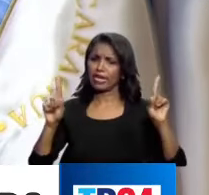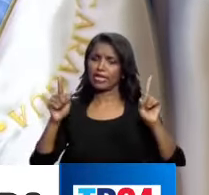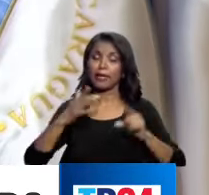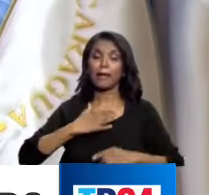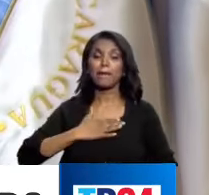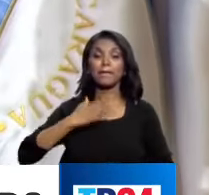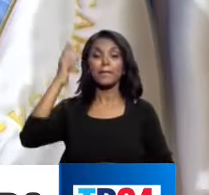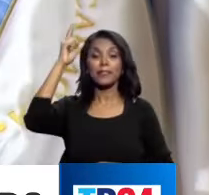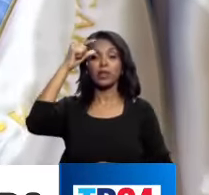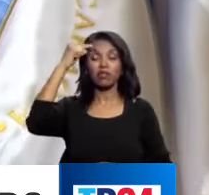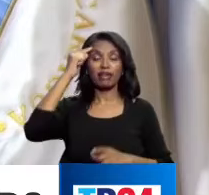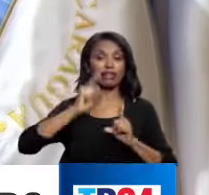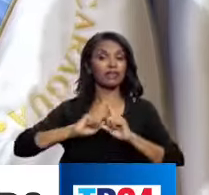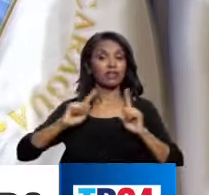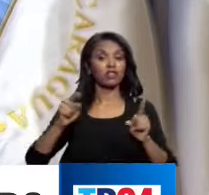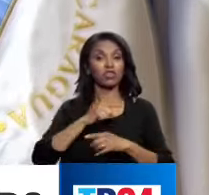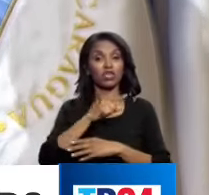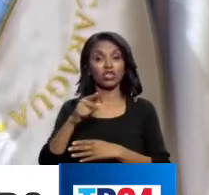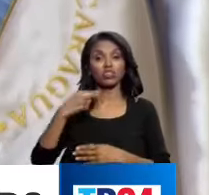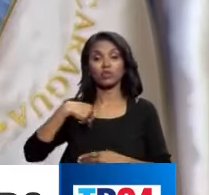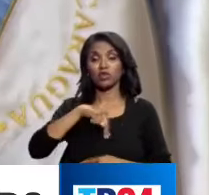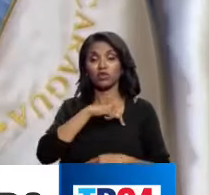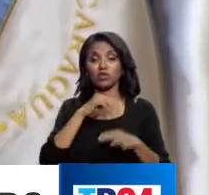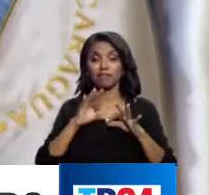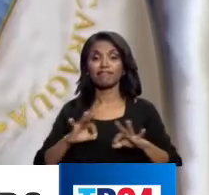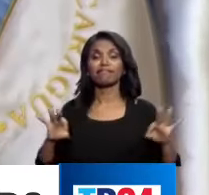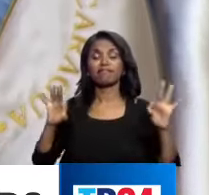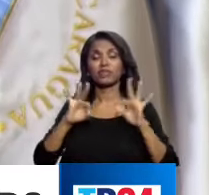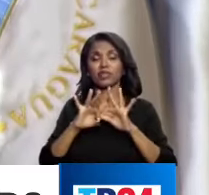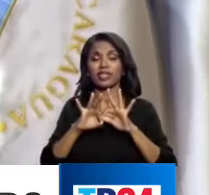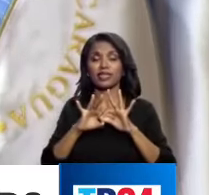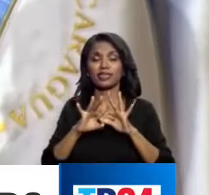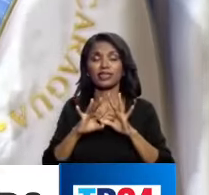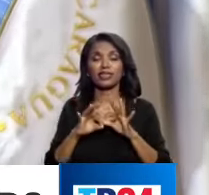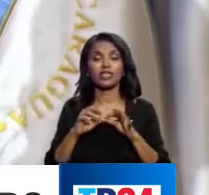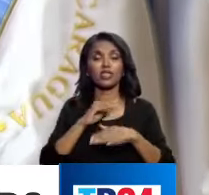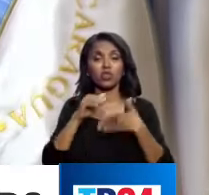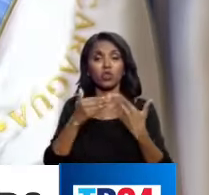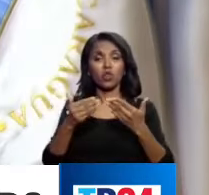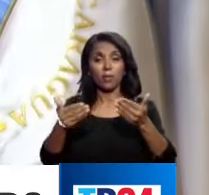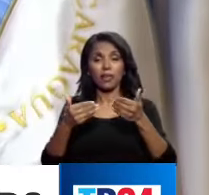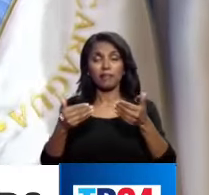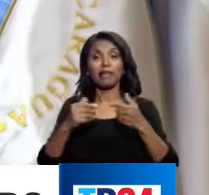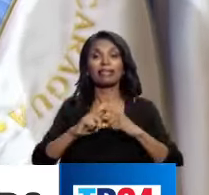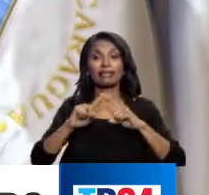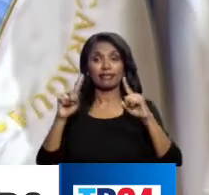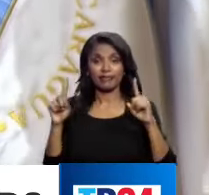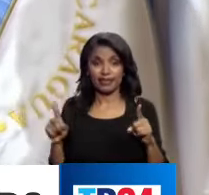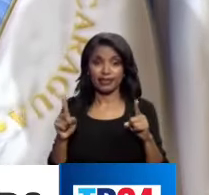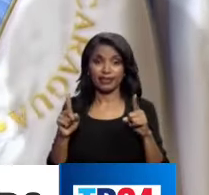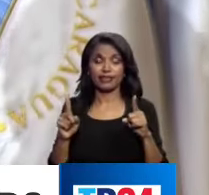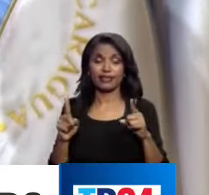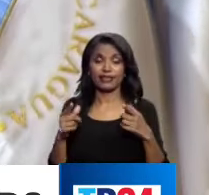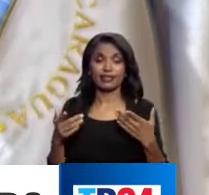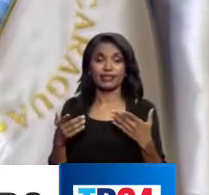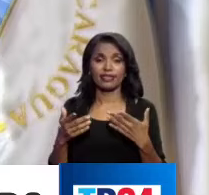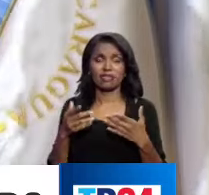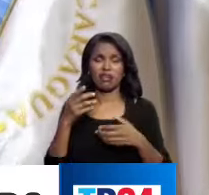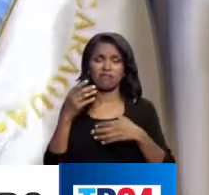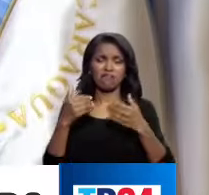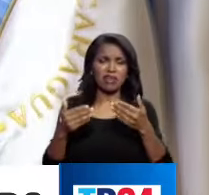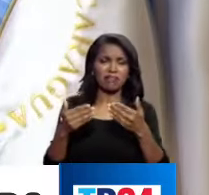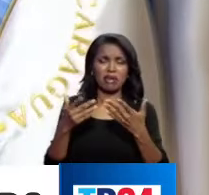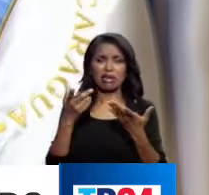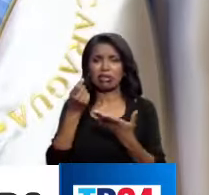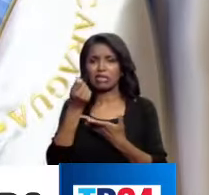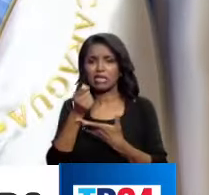es la hora, panameños. O son ellos o somos nosotros. O construimos un país que lo sigan relacionando con la corrupción, con